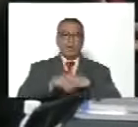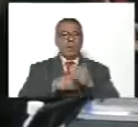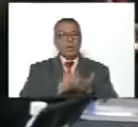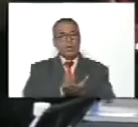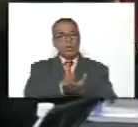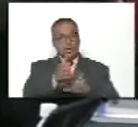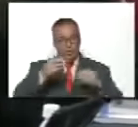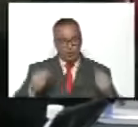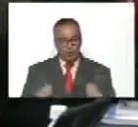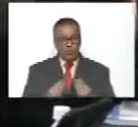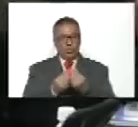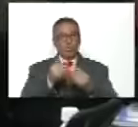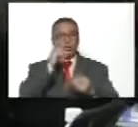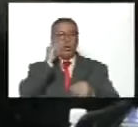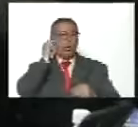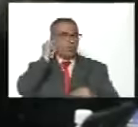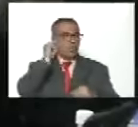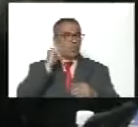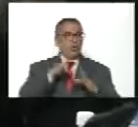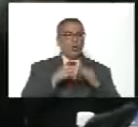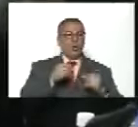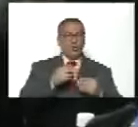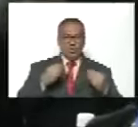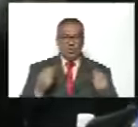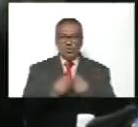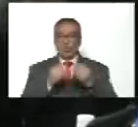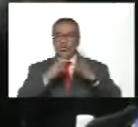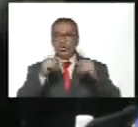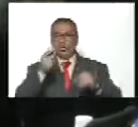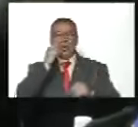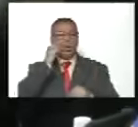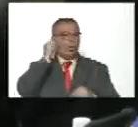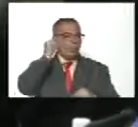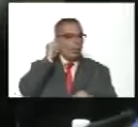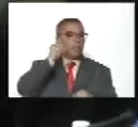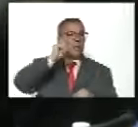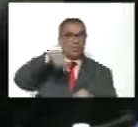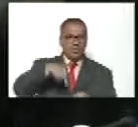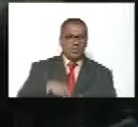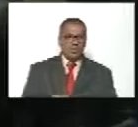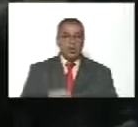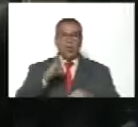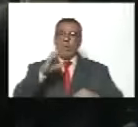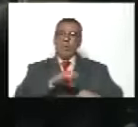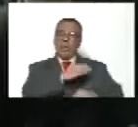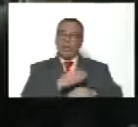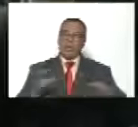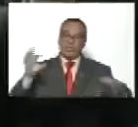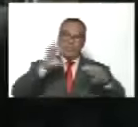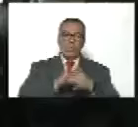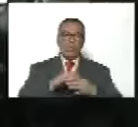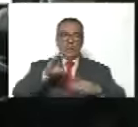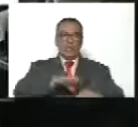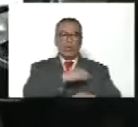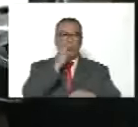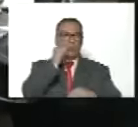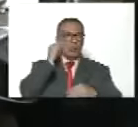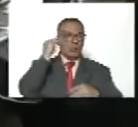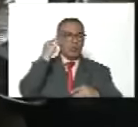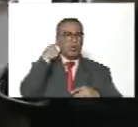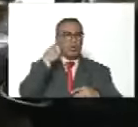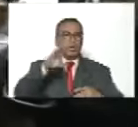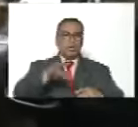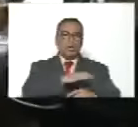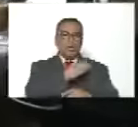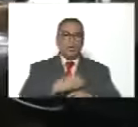andaremos juntos y juntas, codo a codo, todos los hombres y mujeres. Mi canto lo reúne, el canto del hombre invisible que